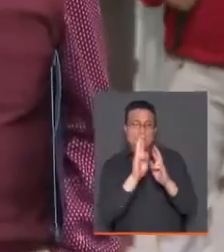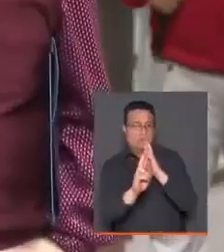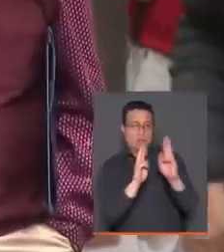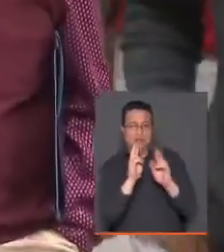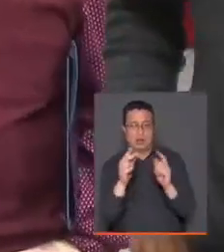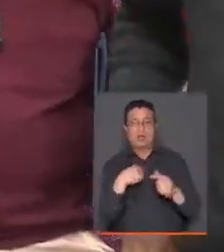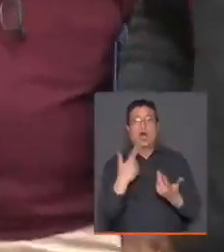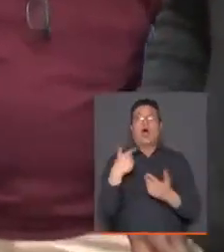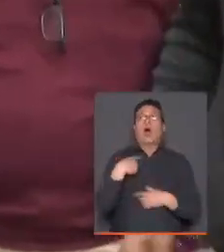potenciales beneficiarios